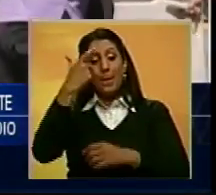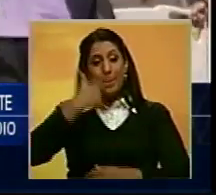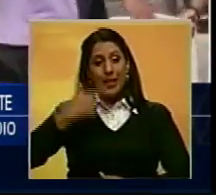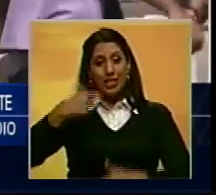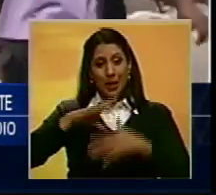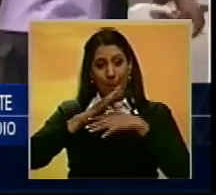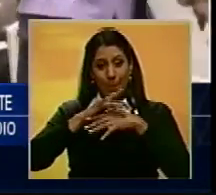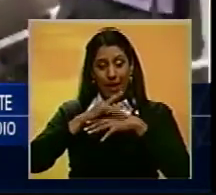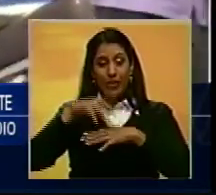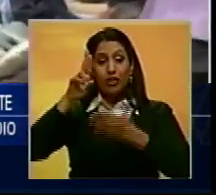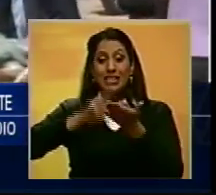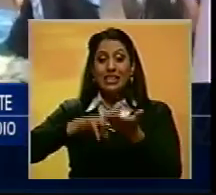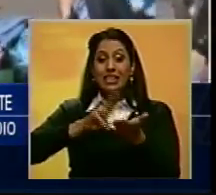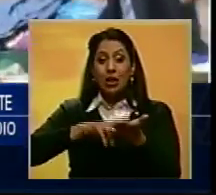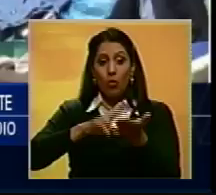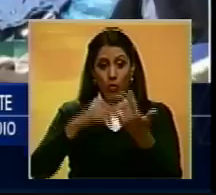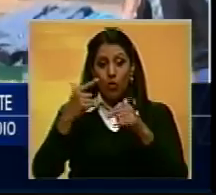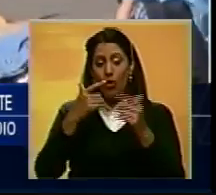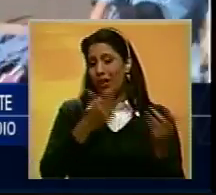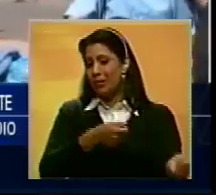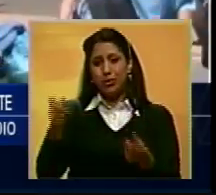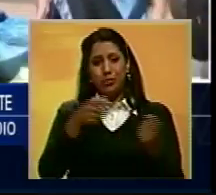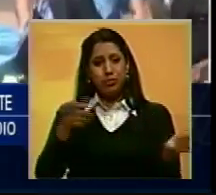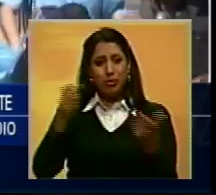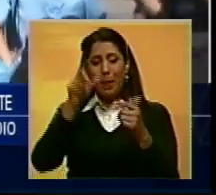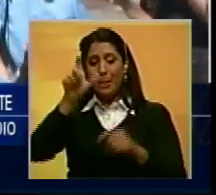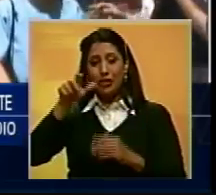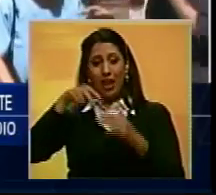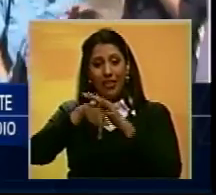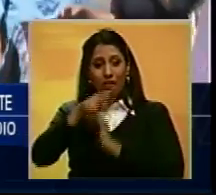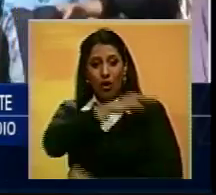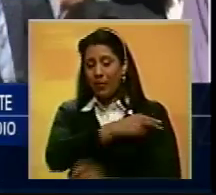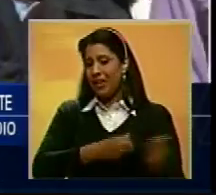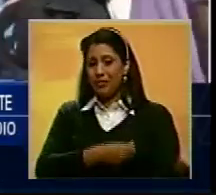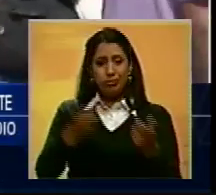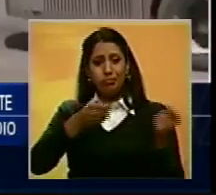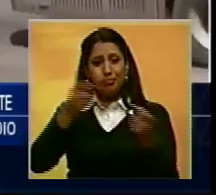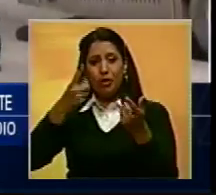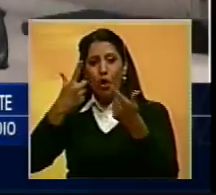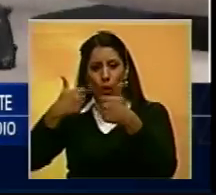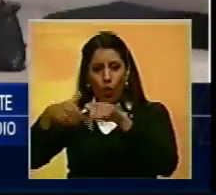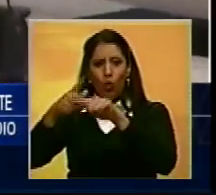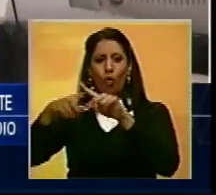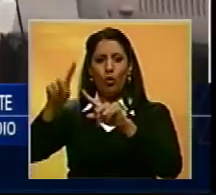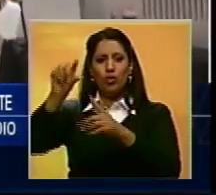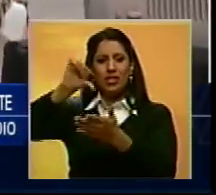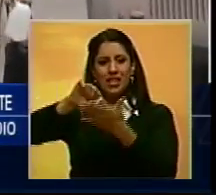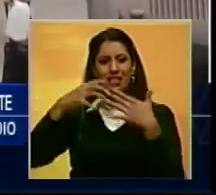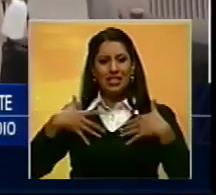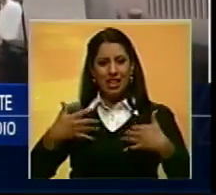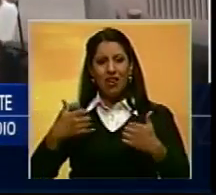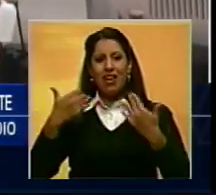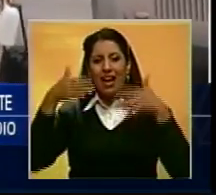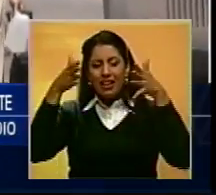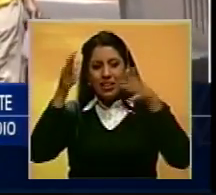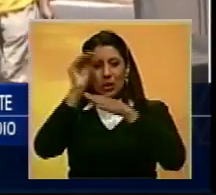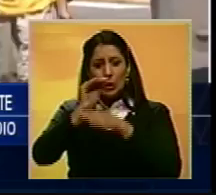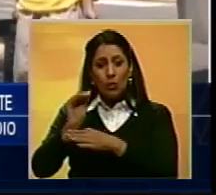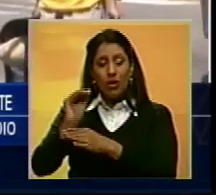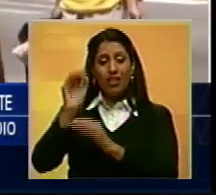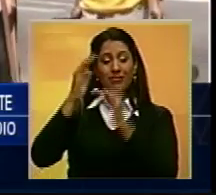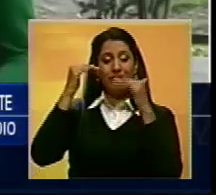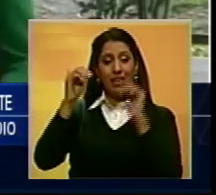personal médico del Seguro Social de Guaraguao tuvieron que desalojar a los pacientes y trasladarlos a otros centros de salud para ser resguardados